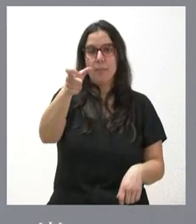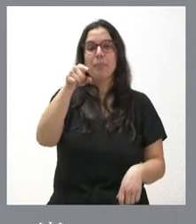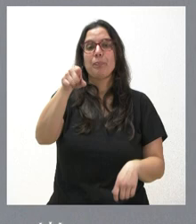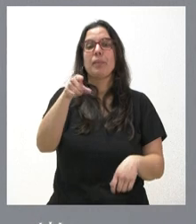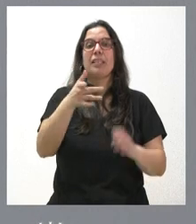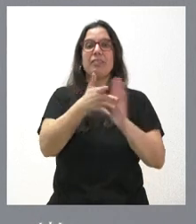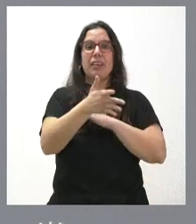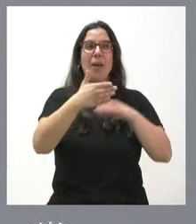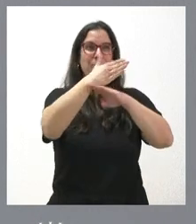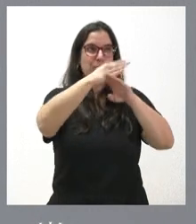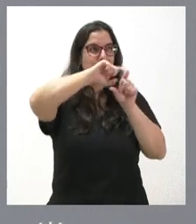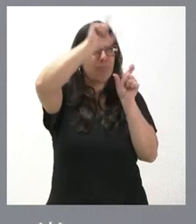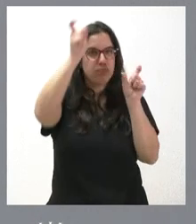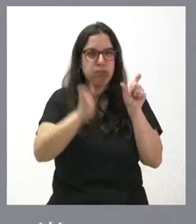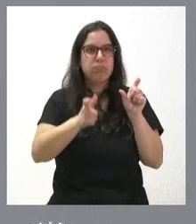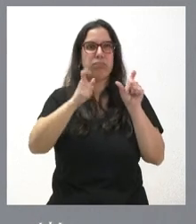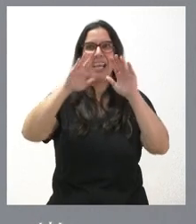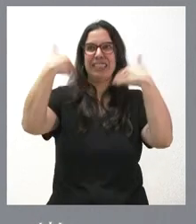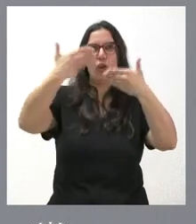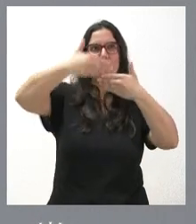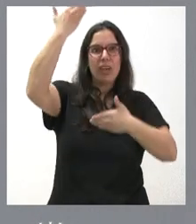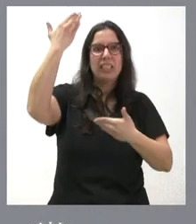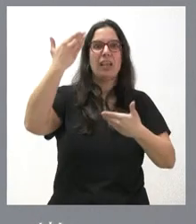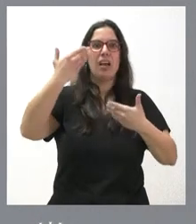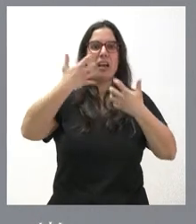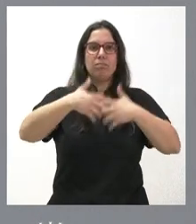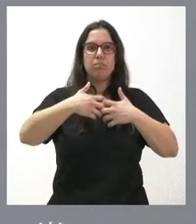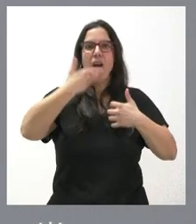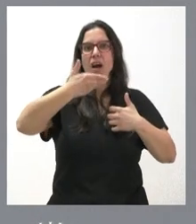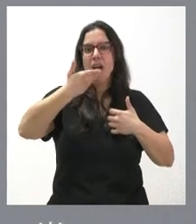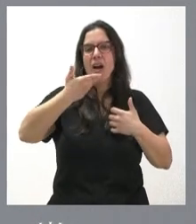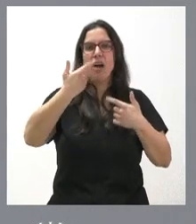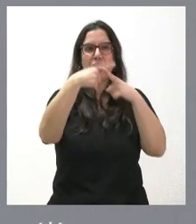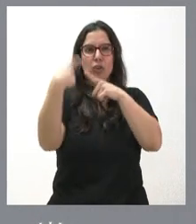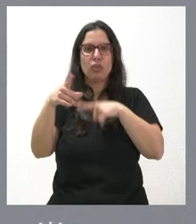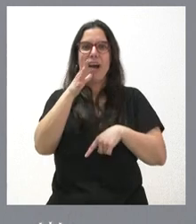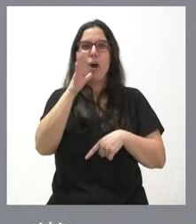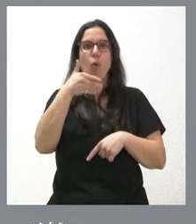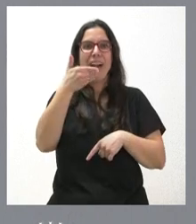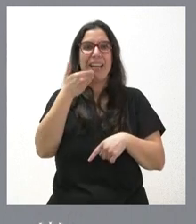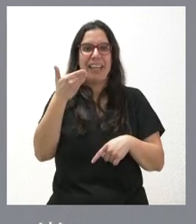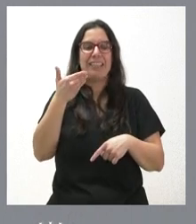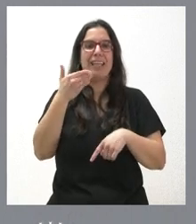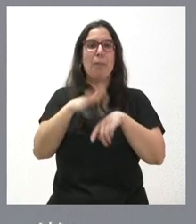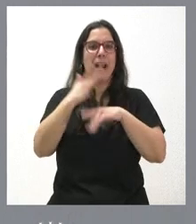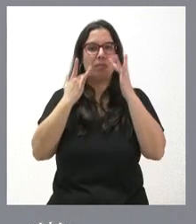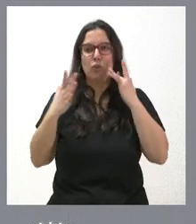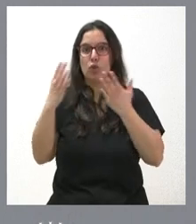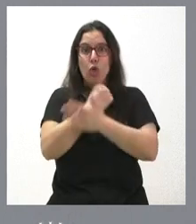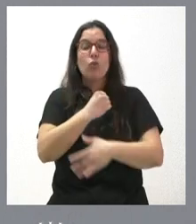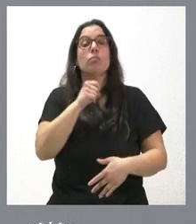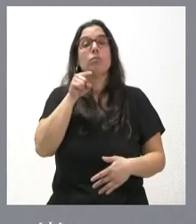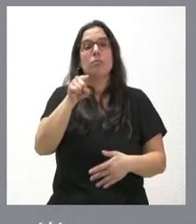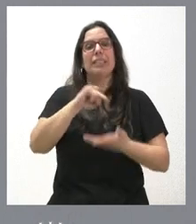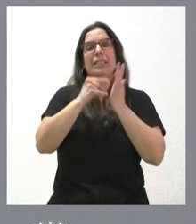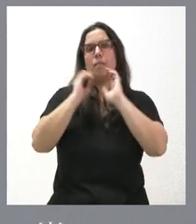la carpintería el acristalamiento exterior los generadores térmicos de calefacción el agua caliente San se instalará nuevos sistemas